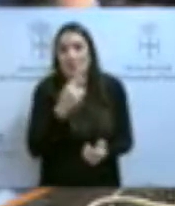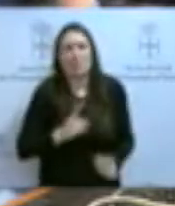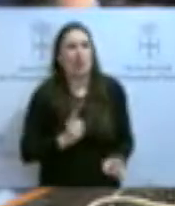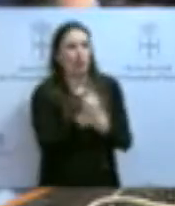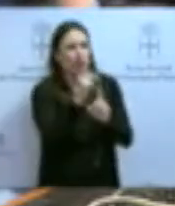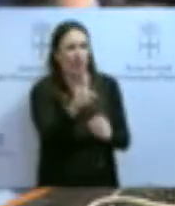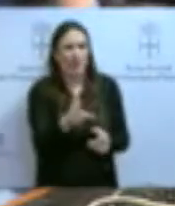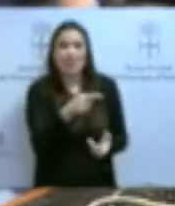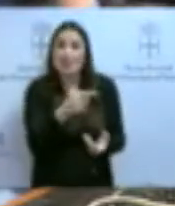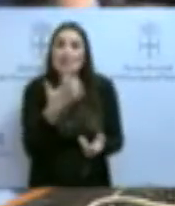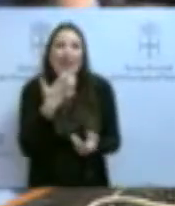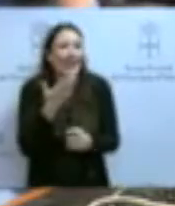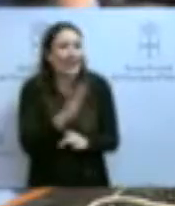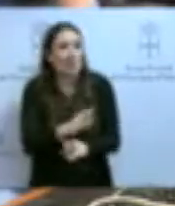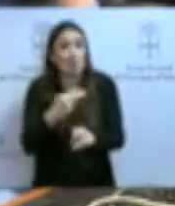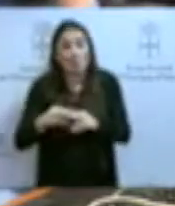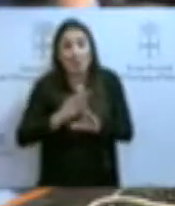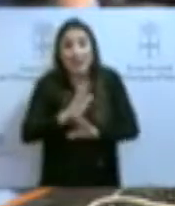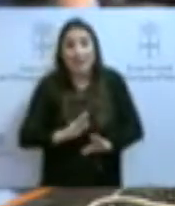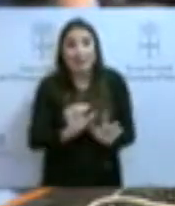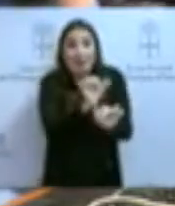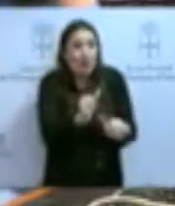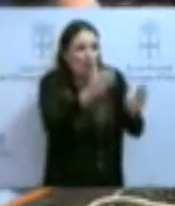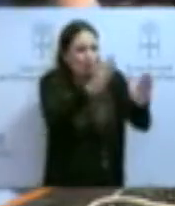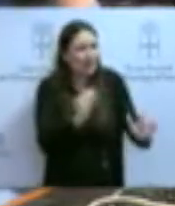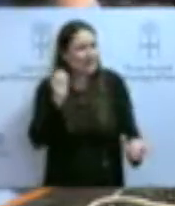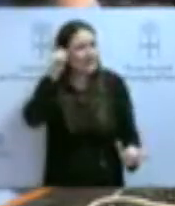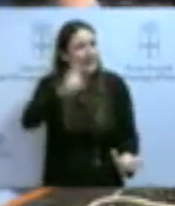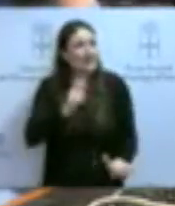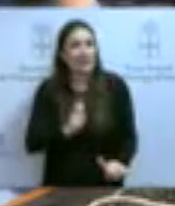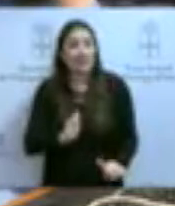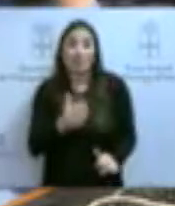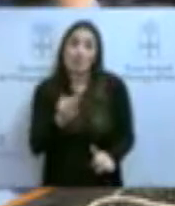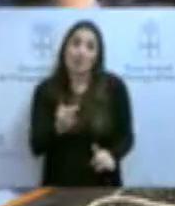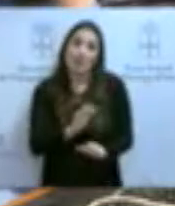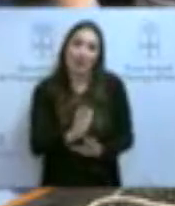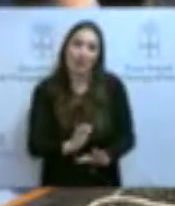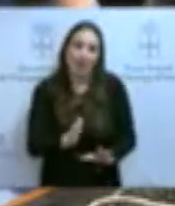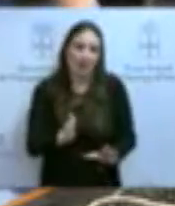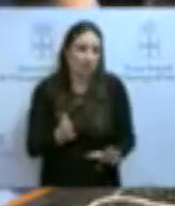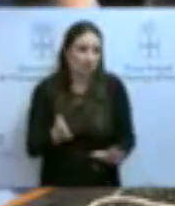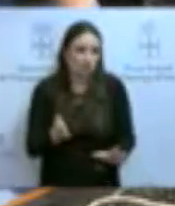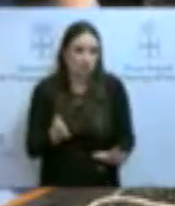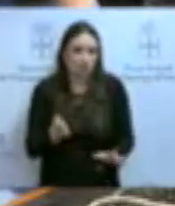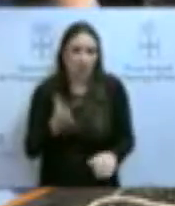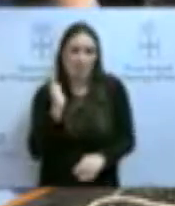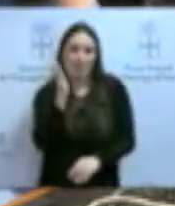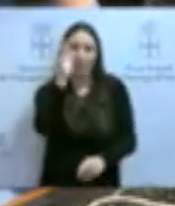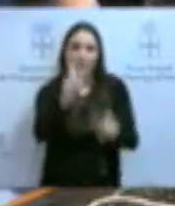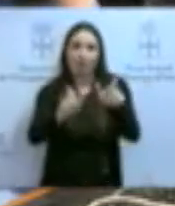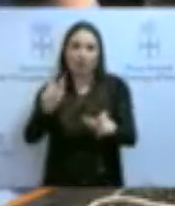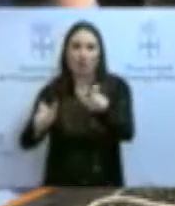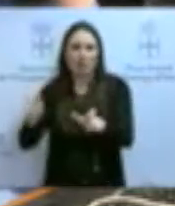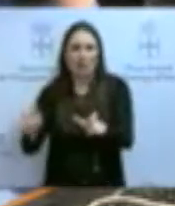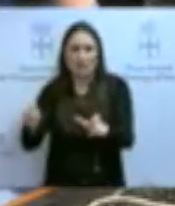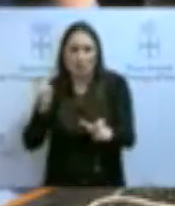de una política que, hay que decirlo, es una regla que ustedes vienen siguiendo desde hace tiempo y que tiene hecho un fangal a la política de personal. Y en eso también